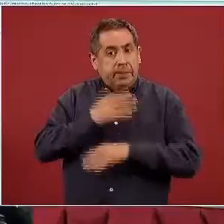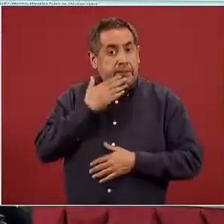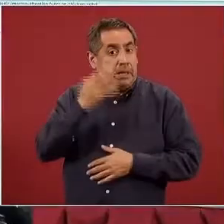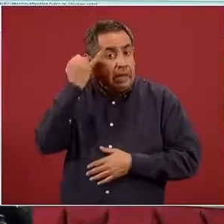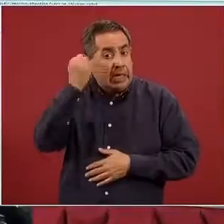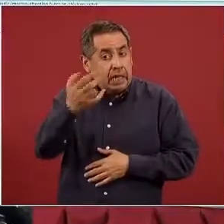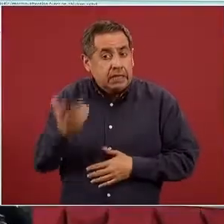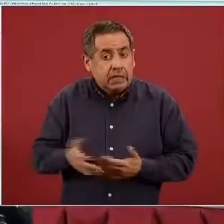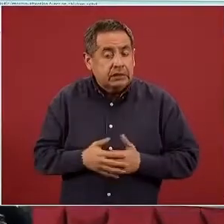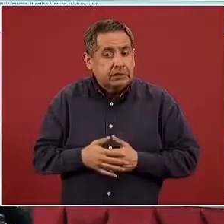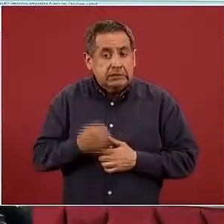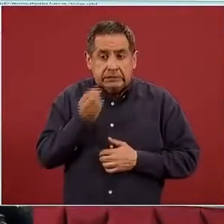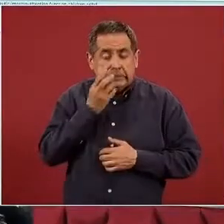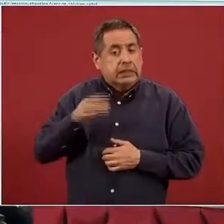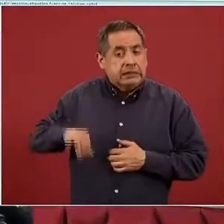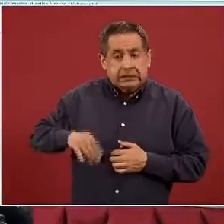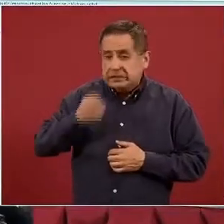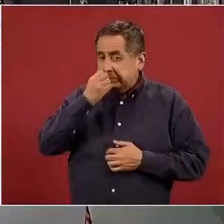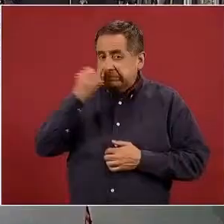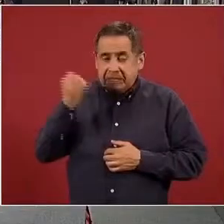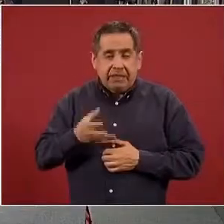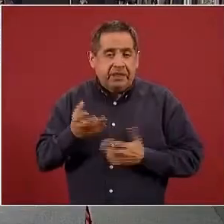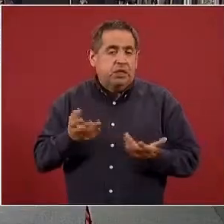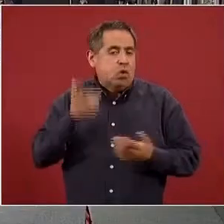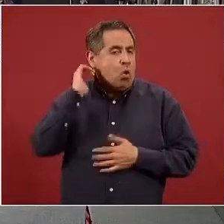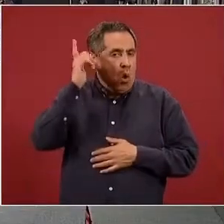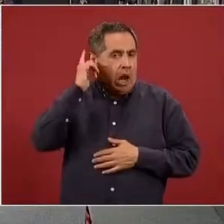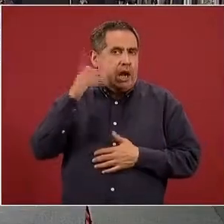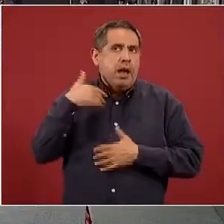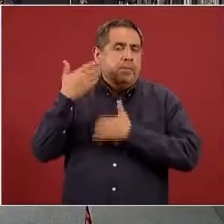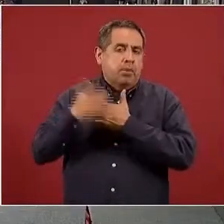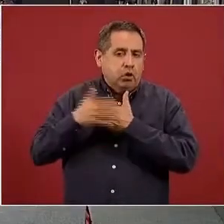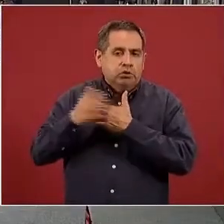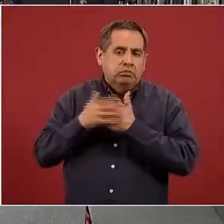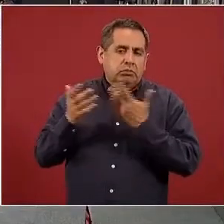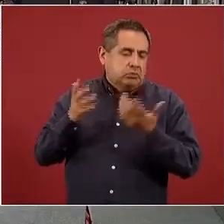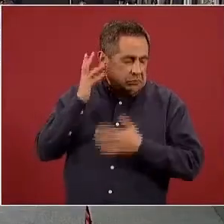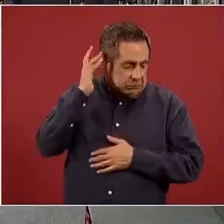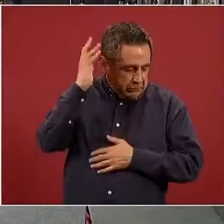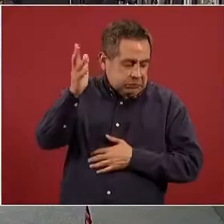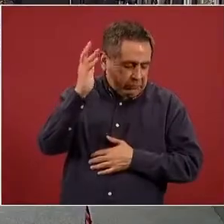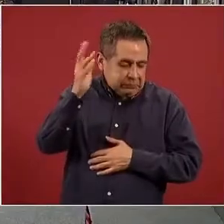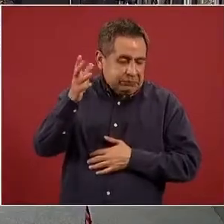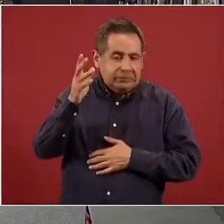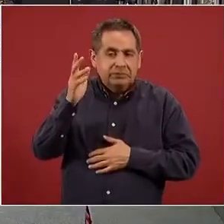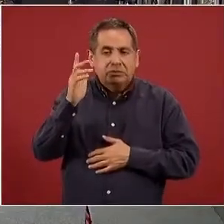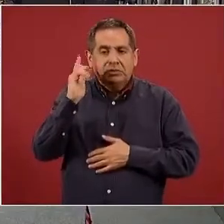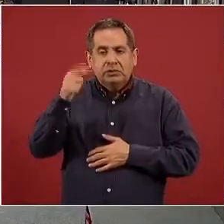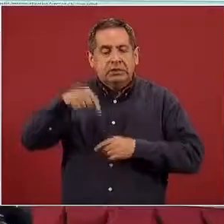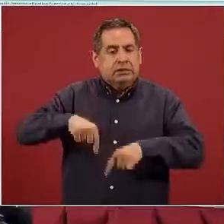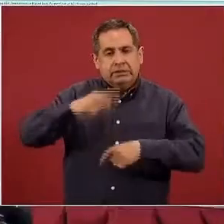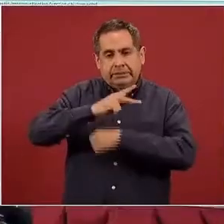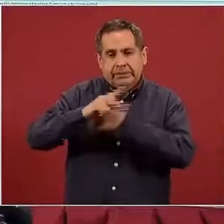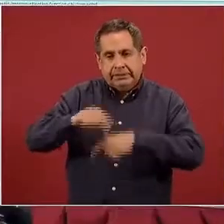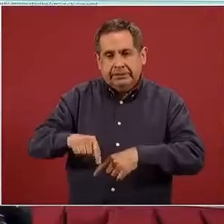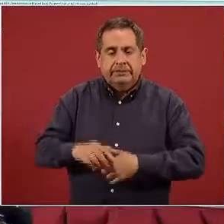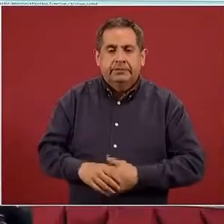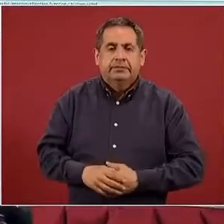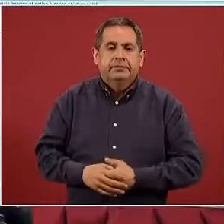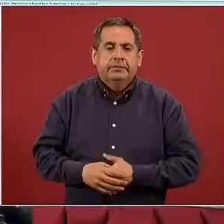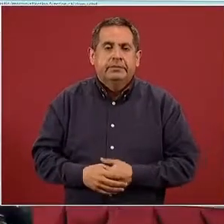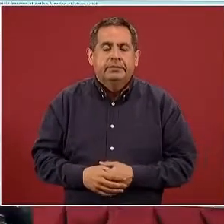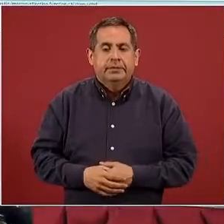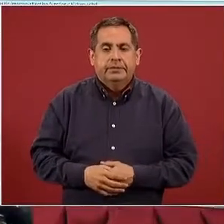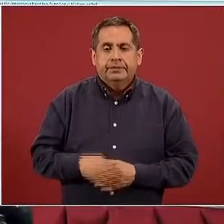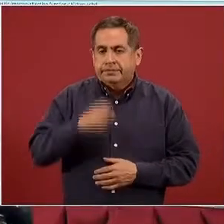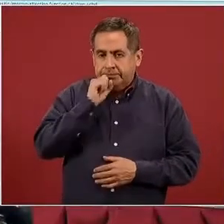parte bien interesante y bien padre, ¿no? Ojalá que llegue en algún futuro en nuestro país. Pero